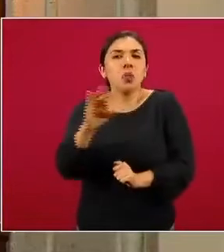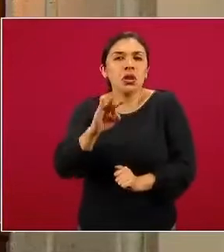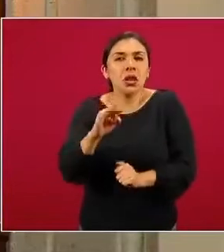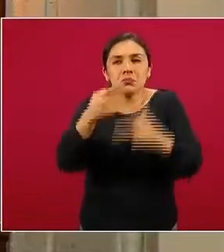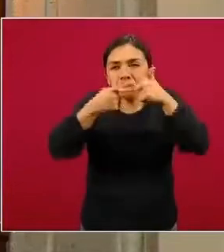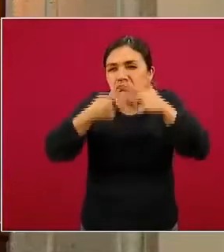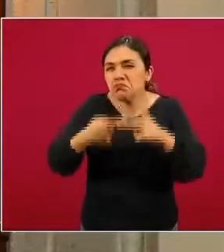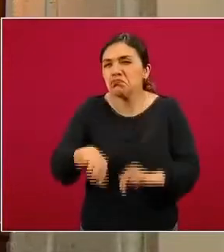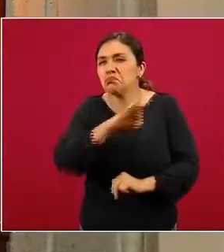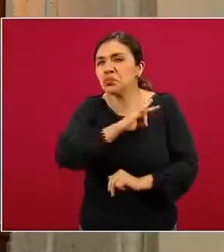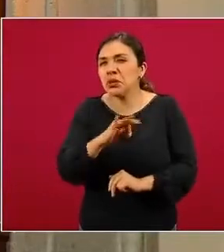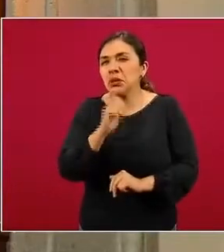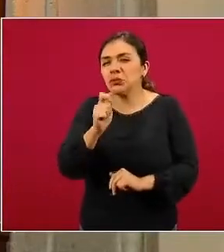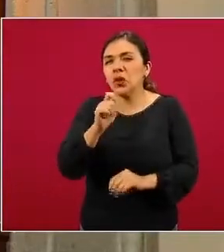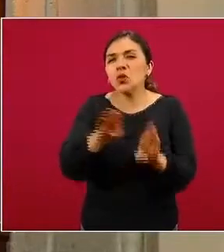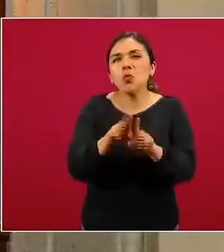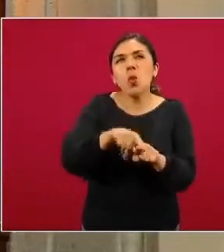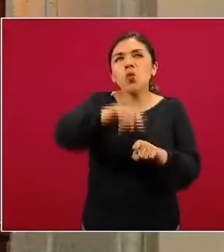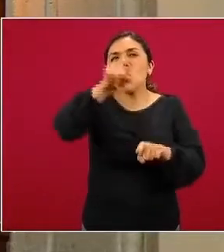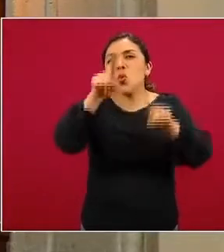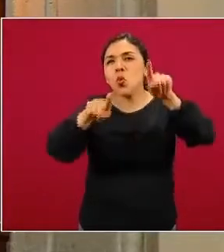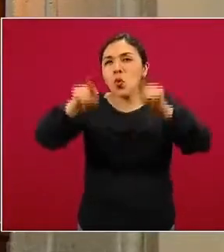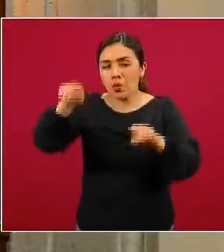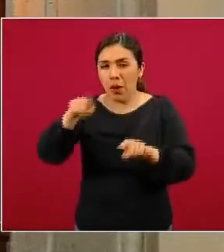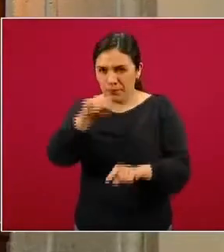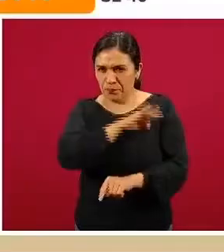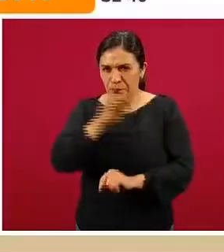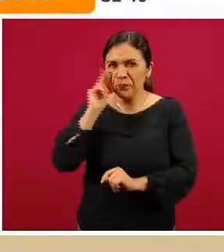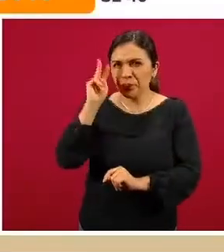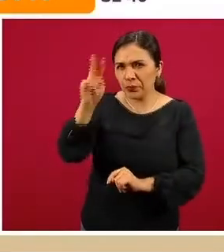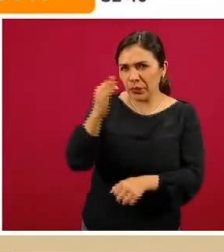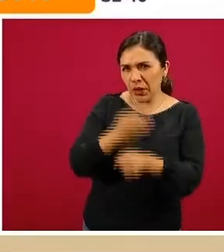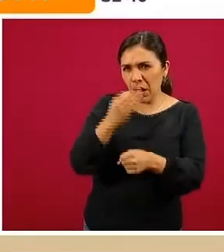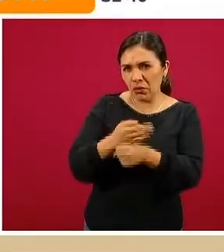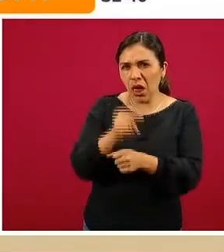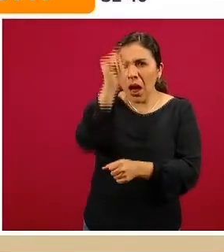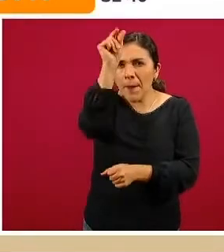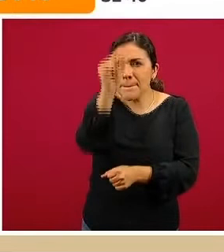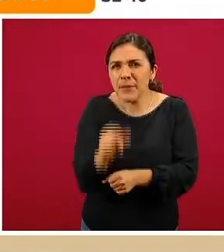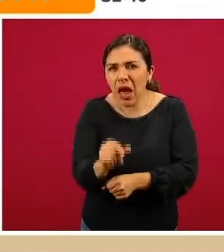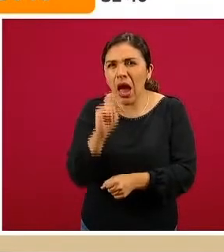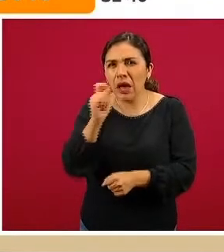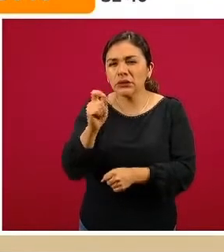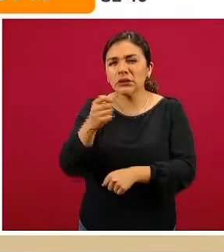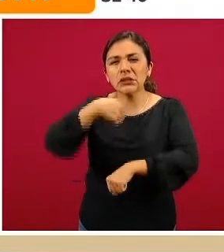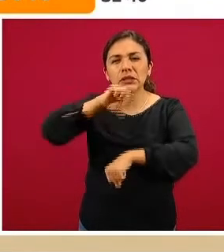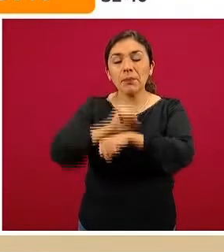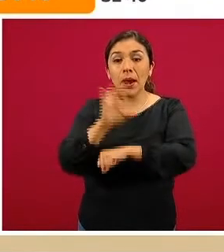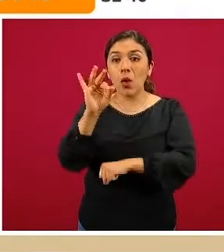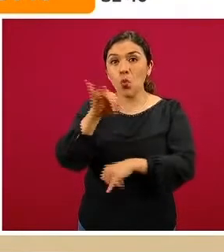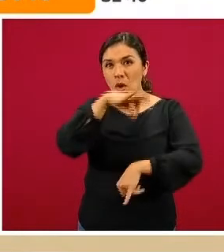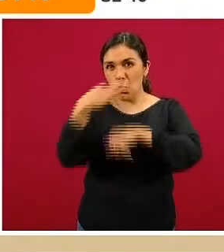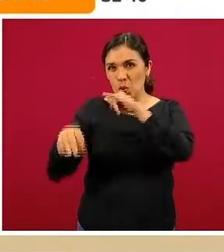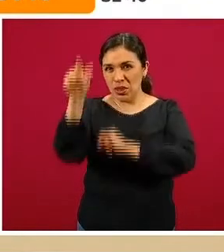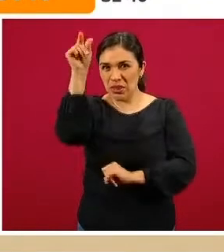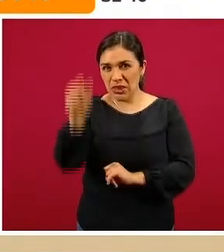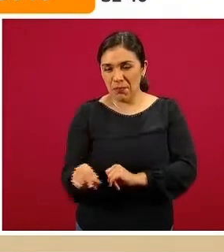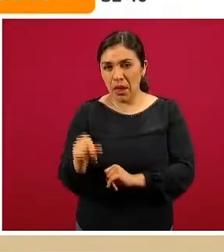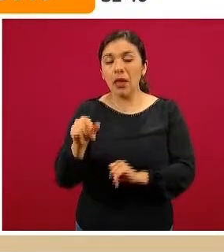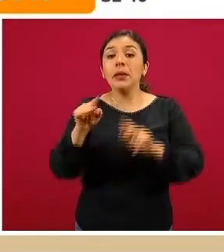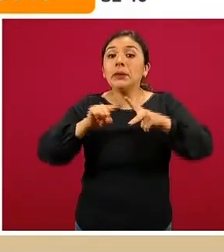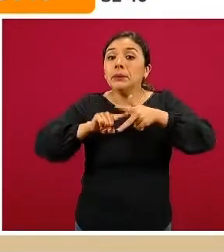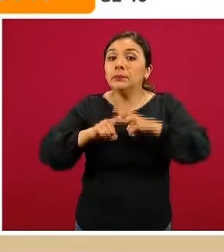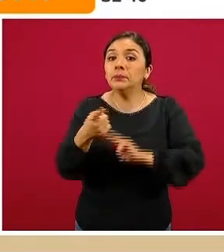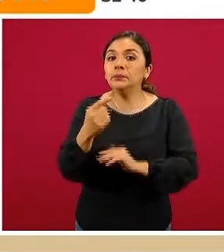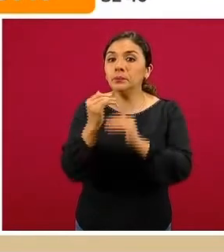determinado estimar las curvas. Como ustedes pueden ver, la barra que está en la semana 40 abrió